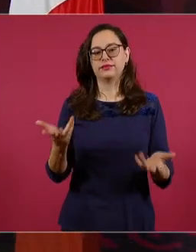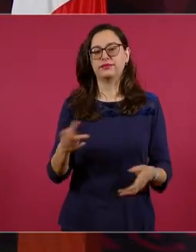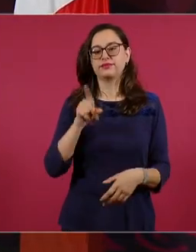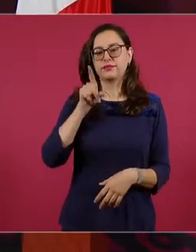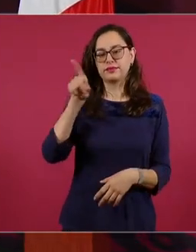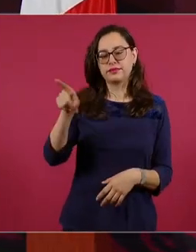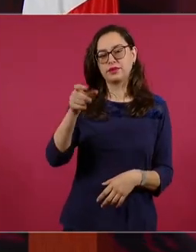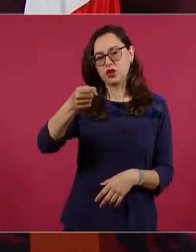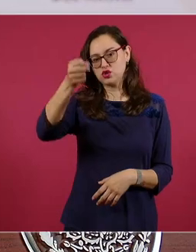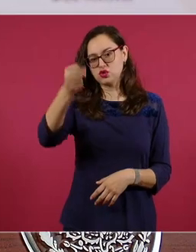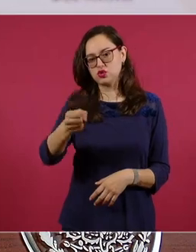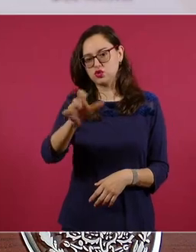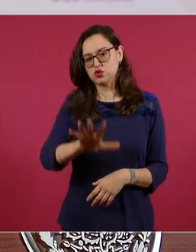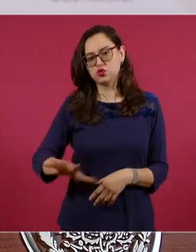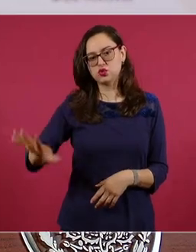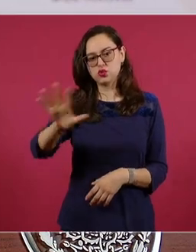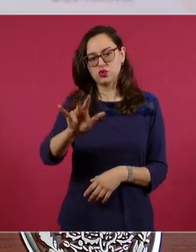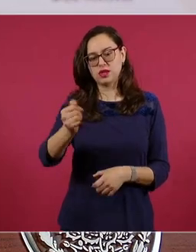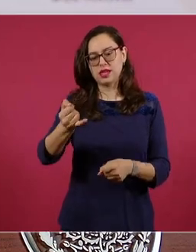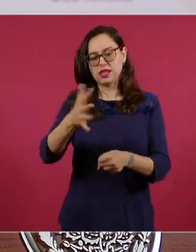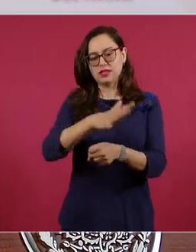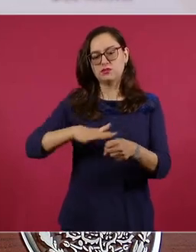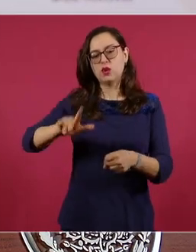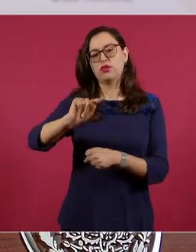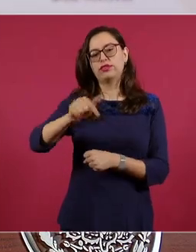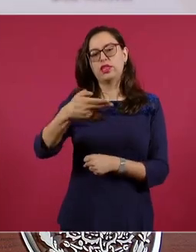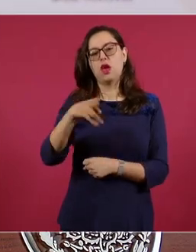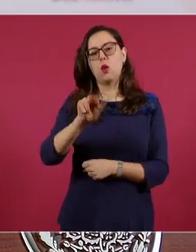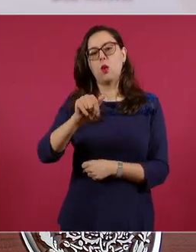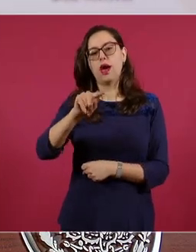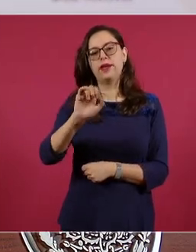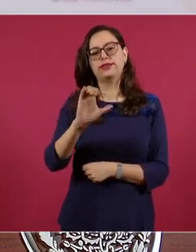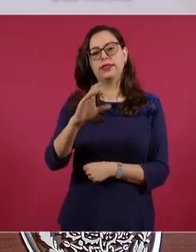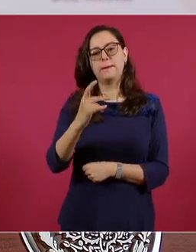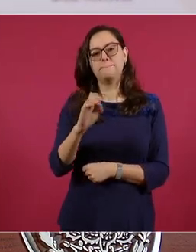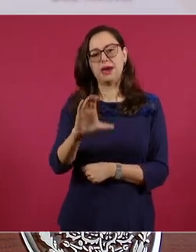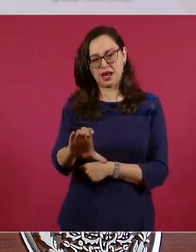en el Istmo de Tehuantepec.